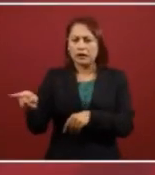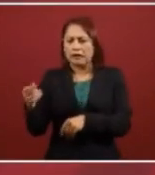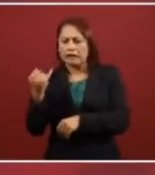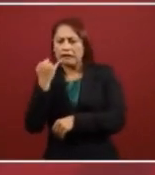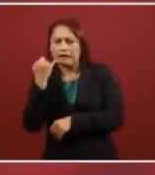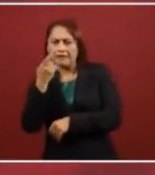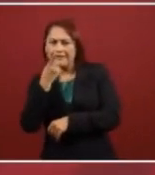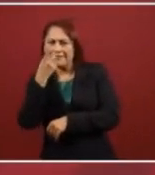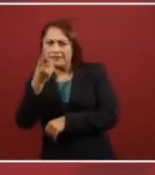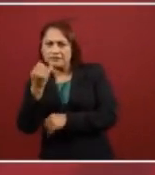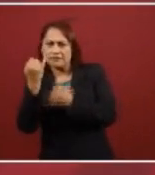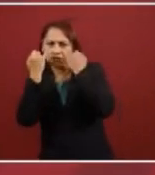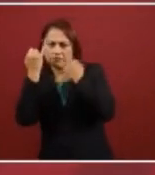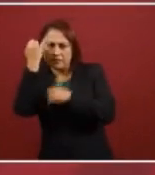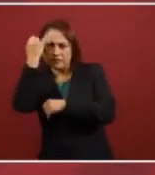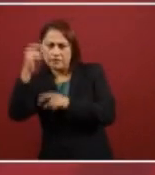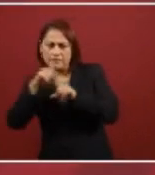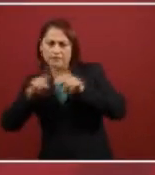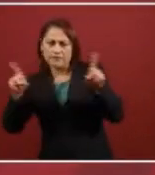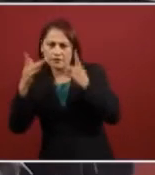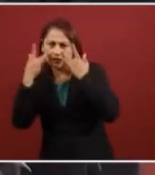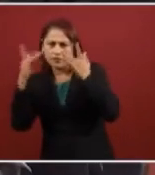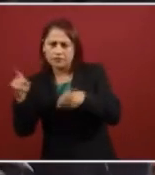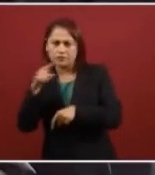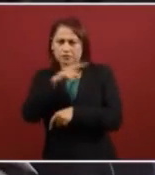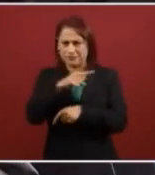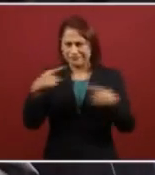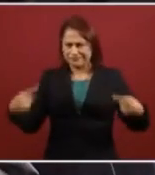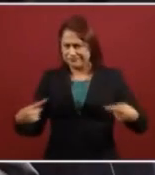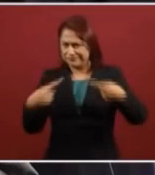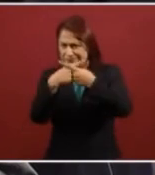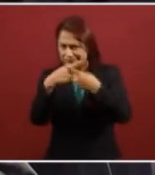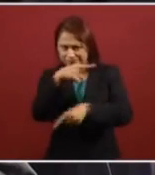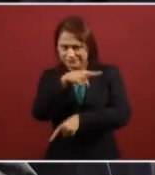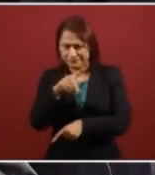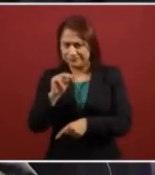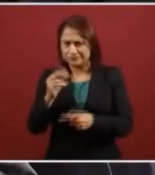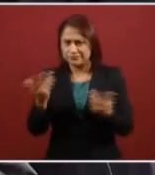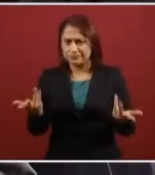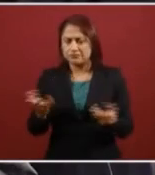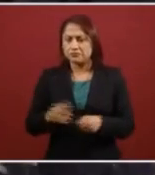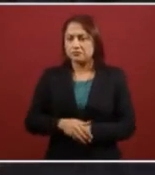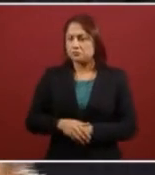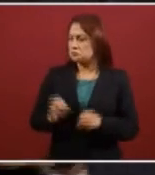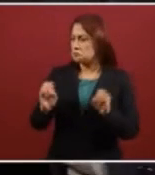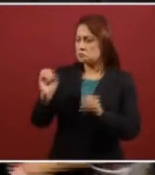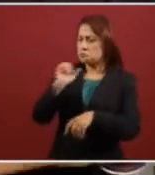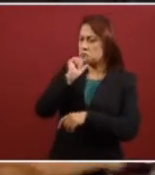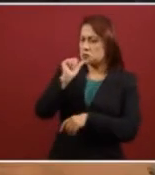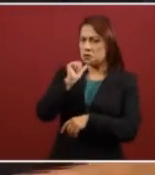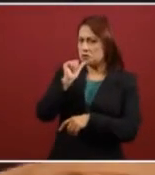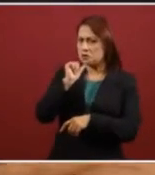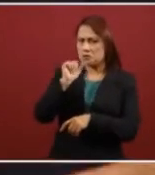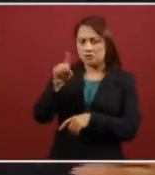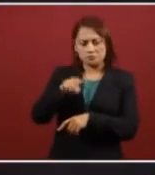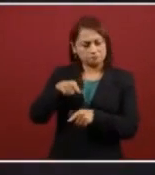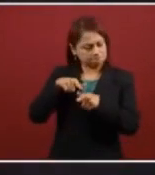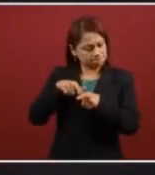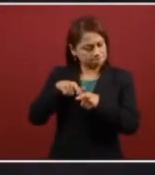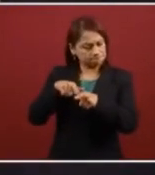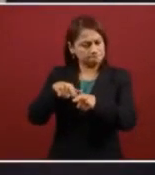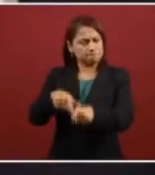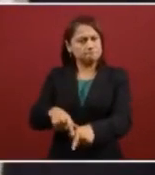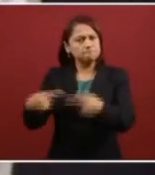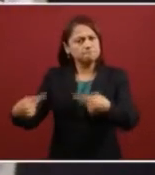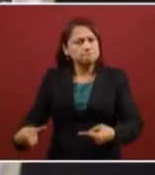Es reafirmar no, de que van los cambios. That there's changes are going through. A pesar de las besides discrepancies